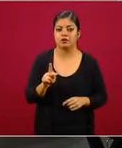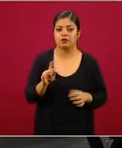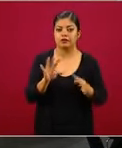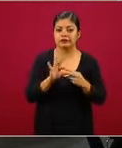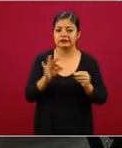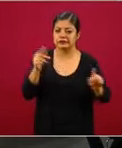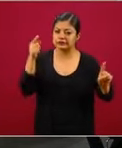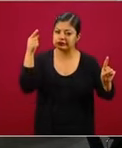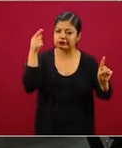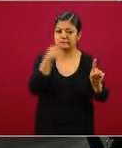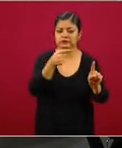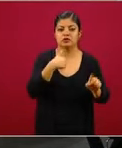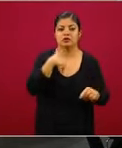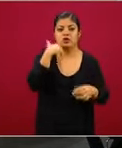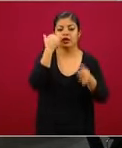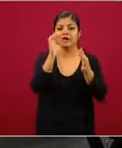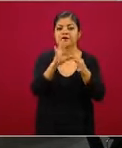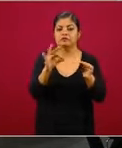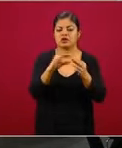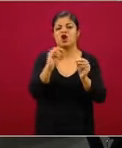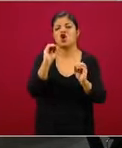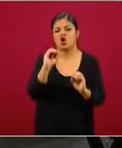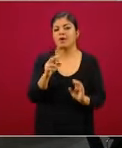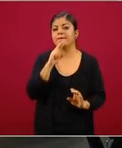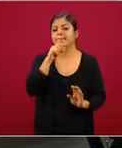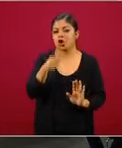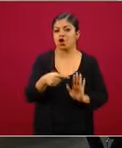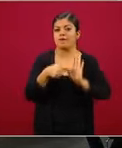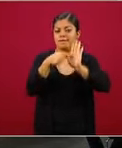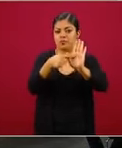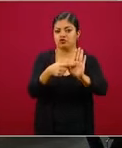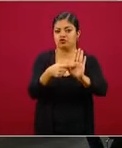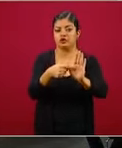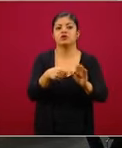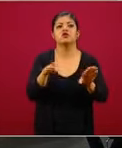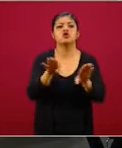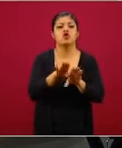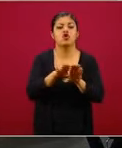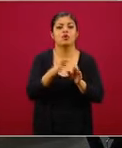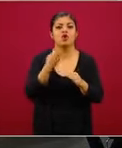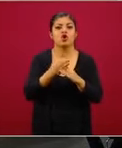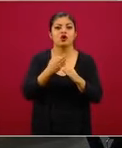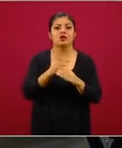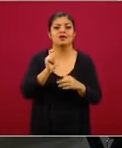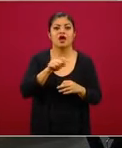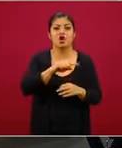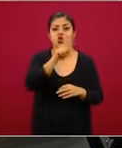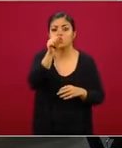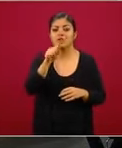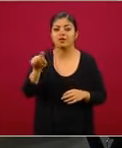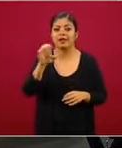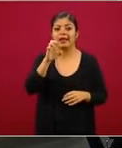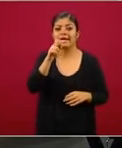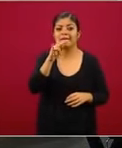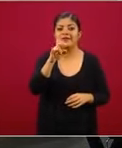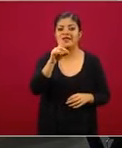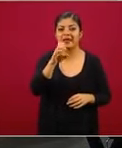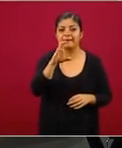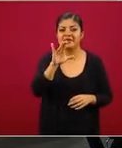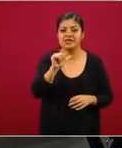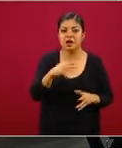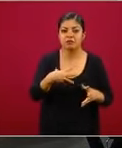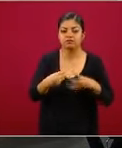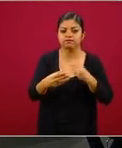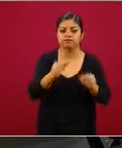sustanciosa, explicar, o mostrar, más que explicar, mostrar cómo están las curvas epidémicas de las